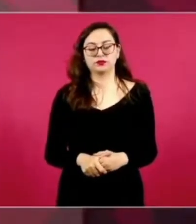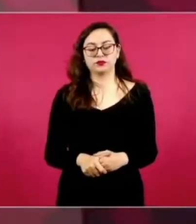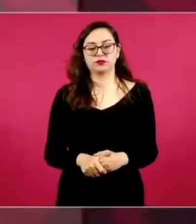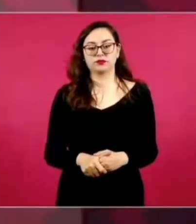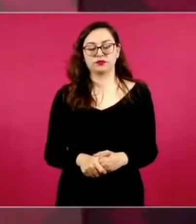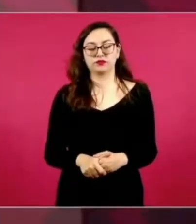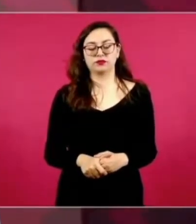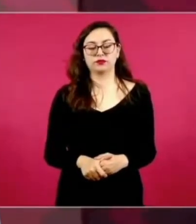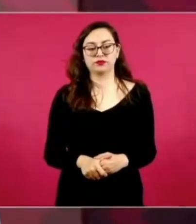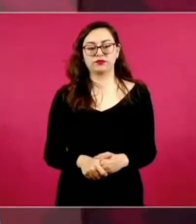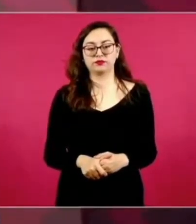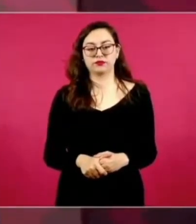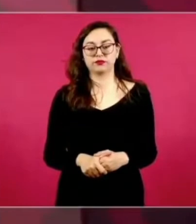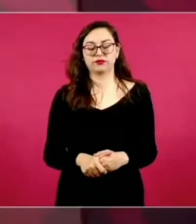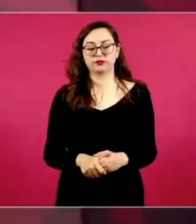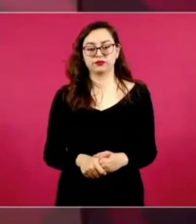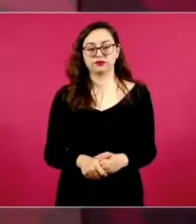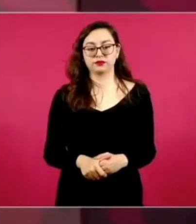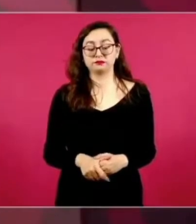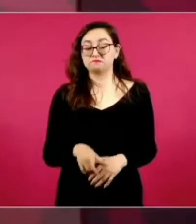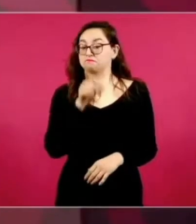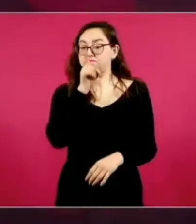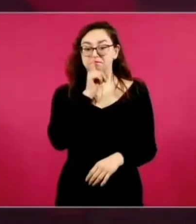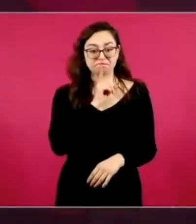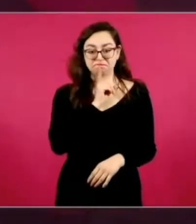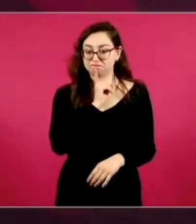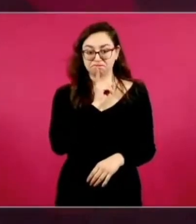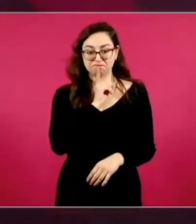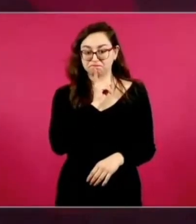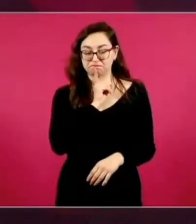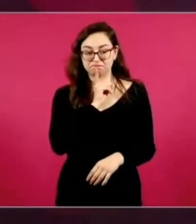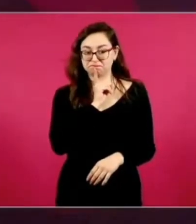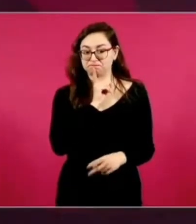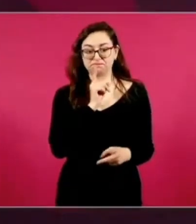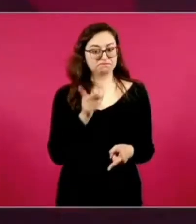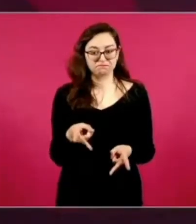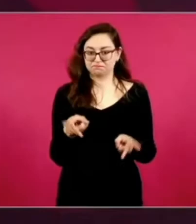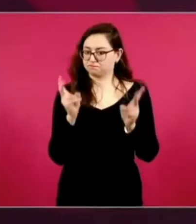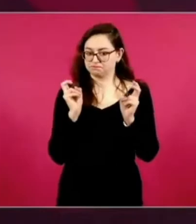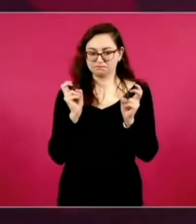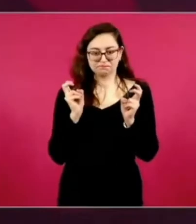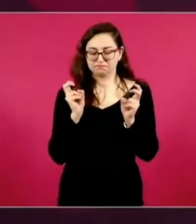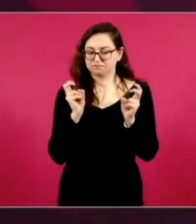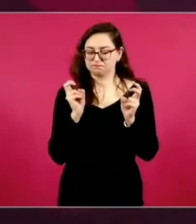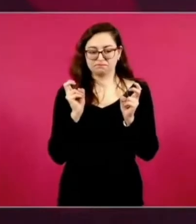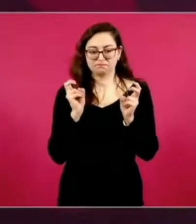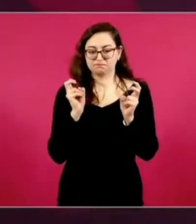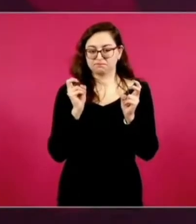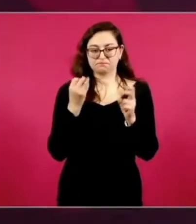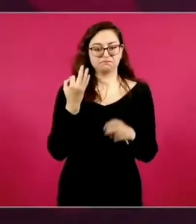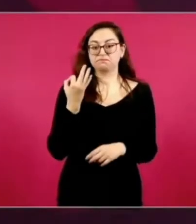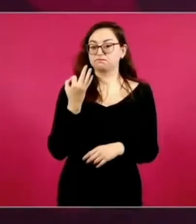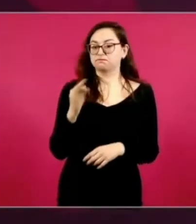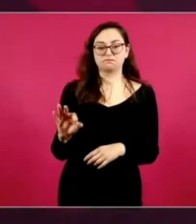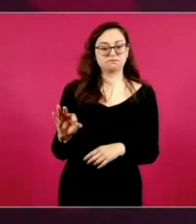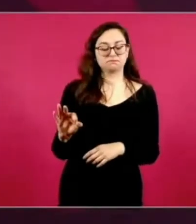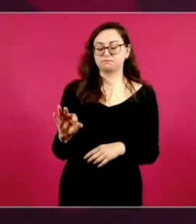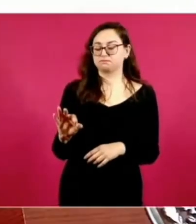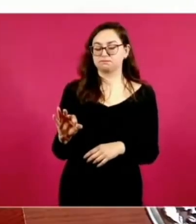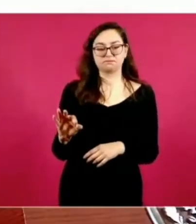básico. Y no mentir, no robar, no